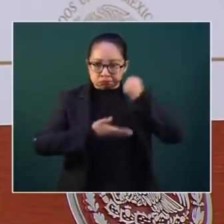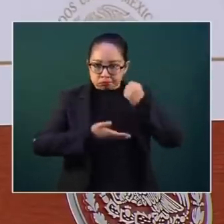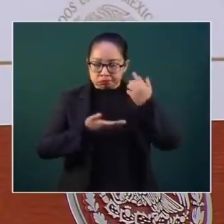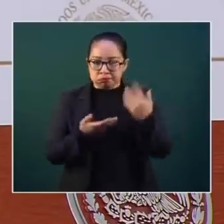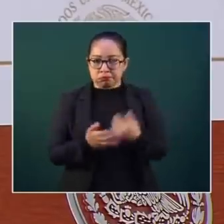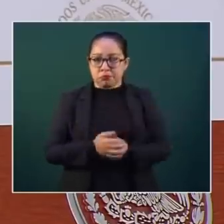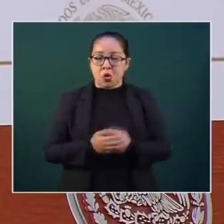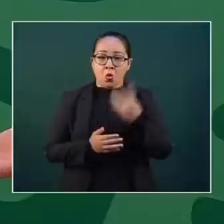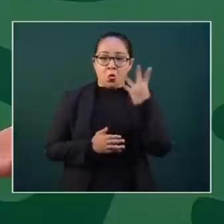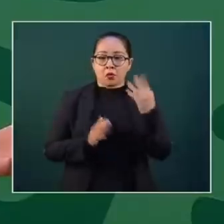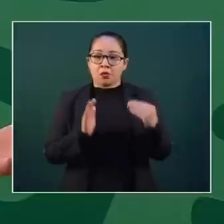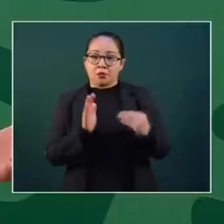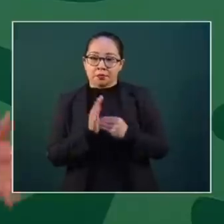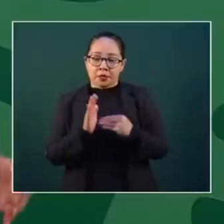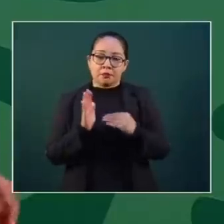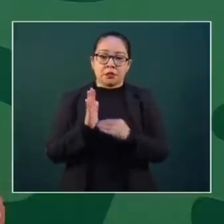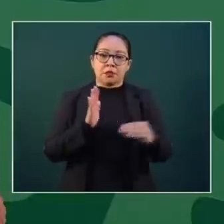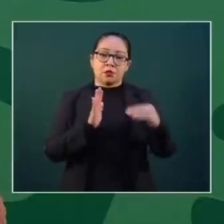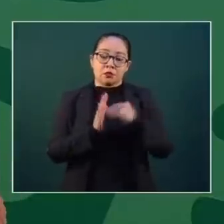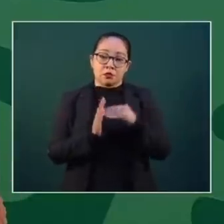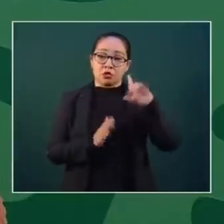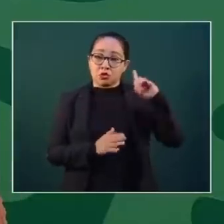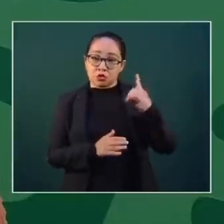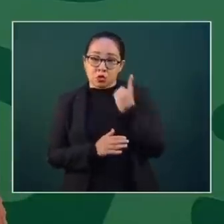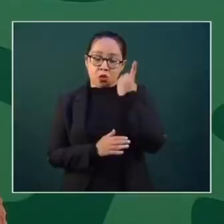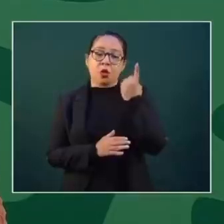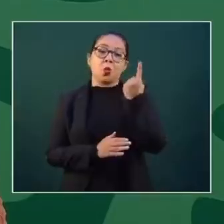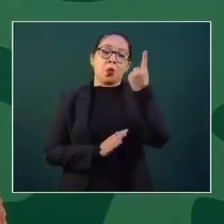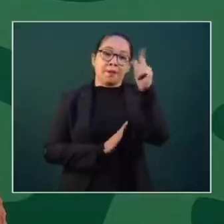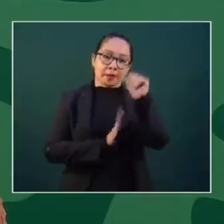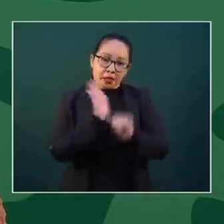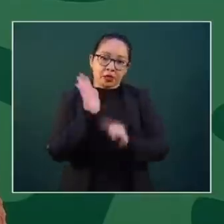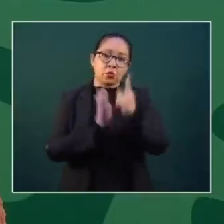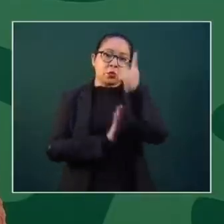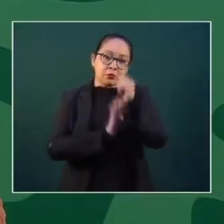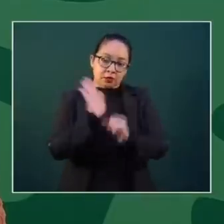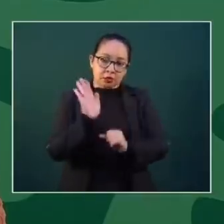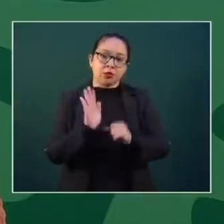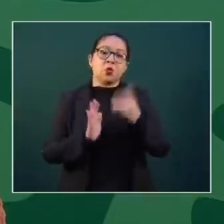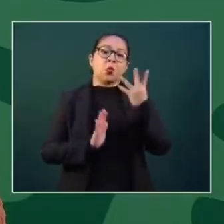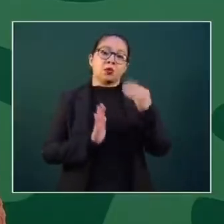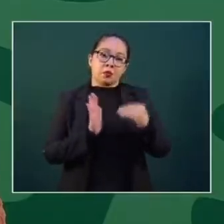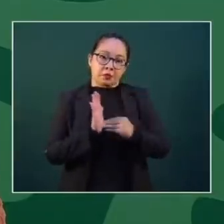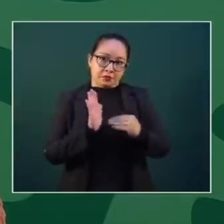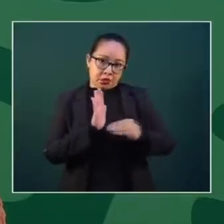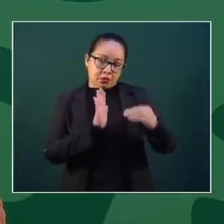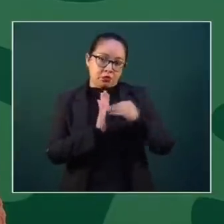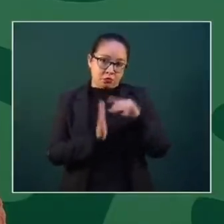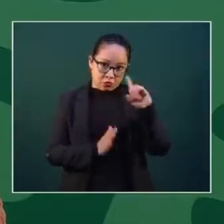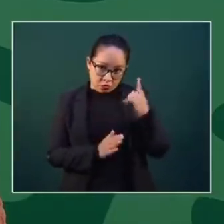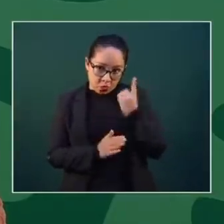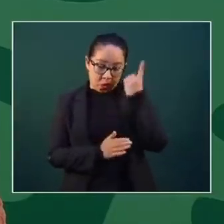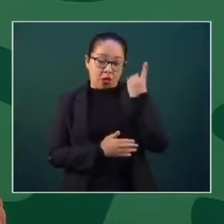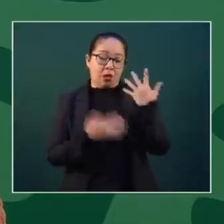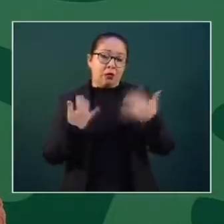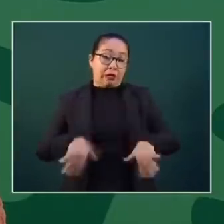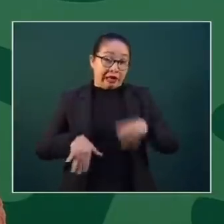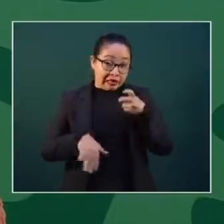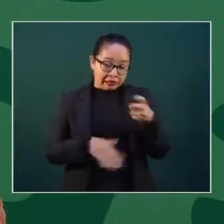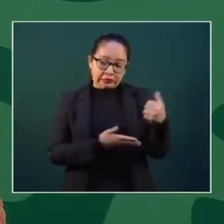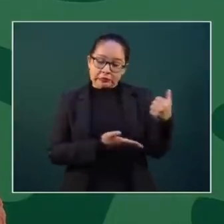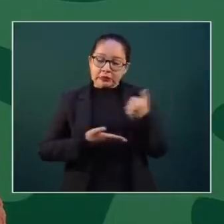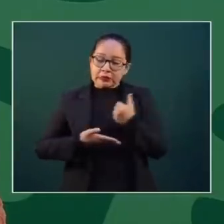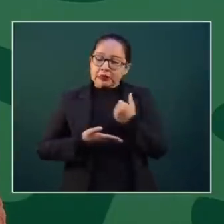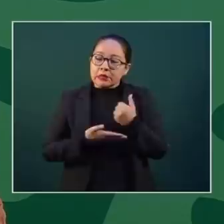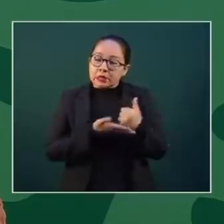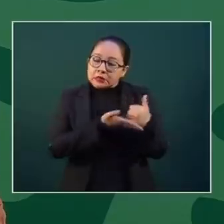cuatro mil millones de dólares por mes y esto ha ayudado mucho a enfrentar la crisis económica